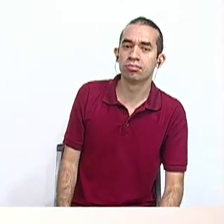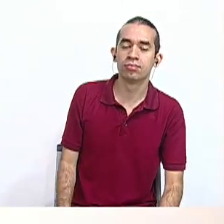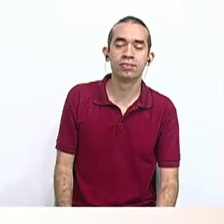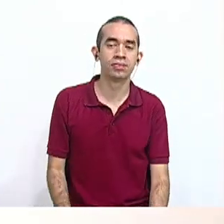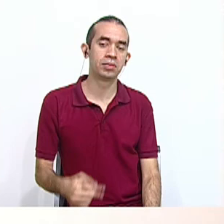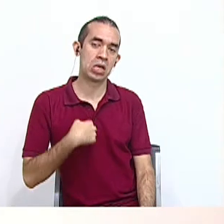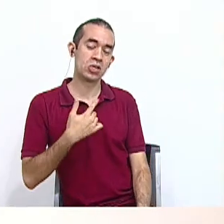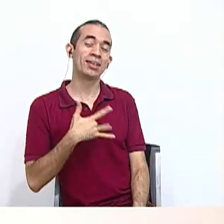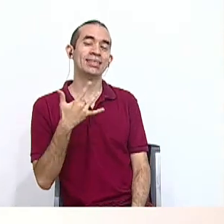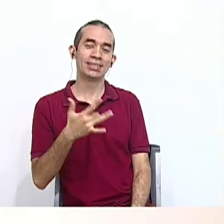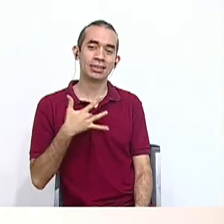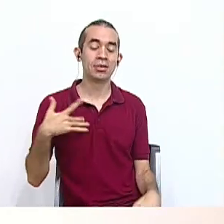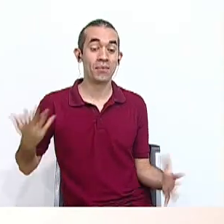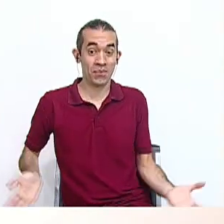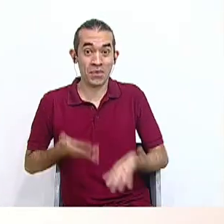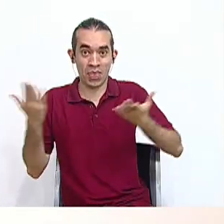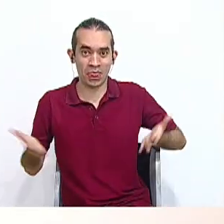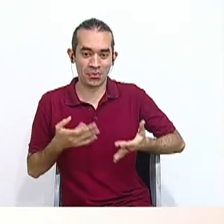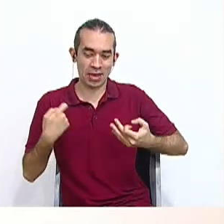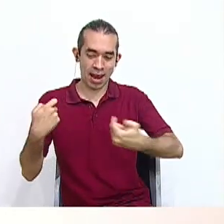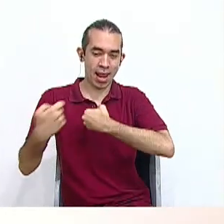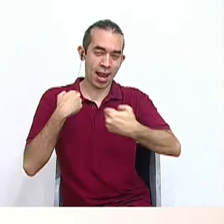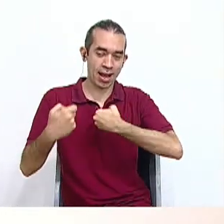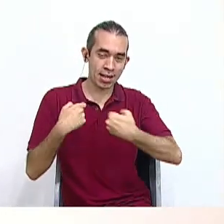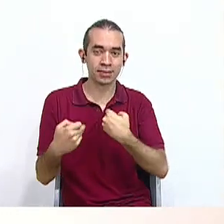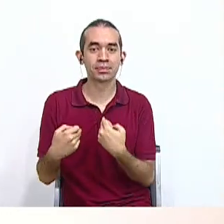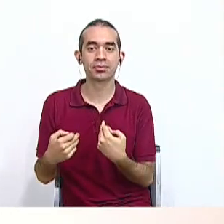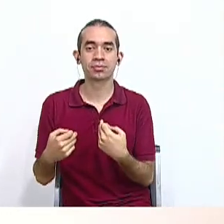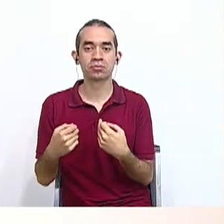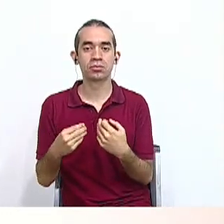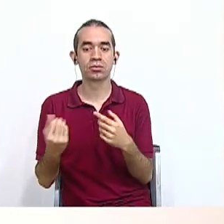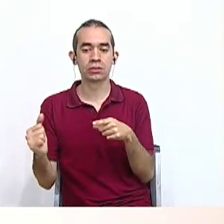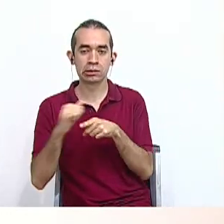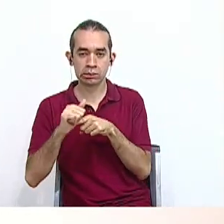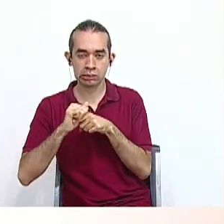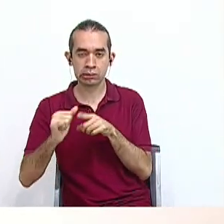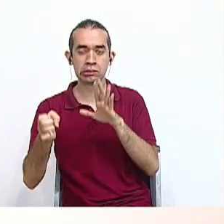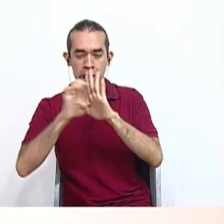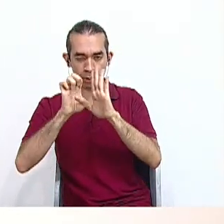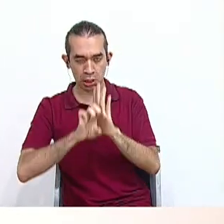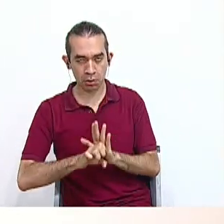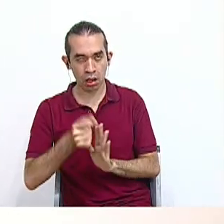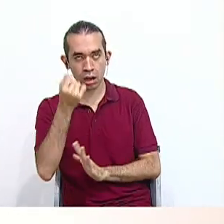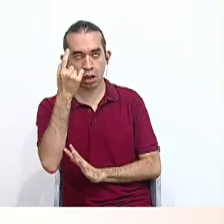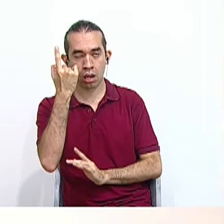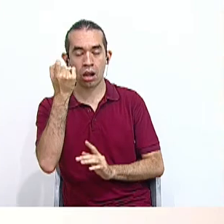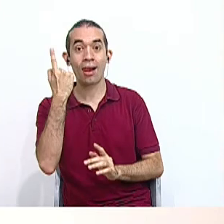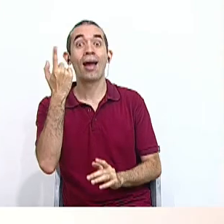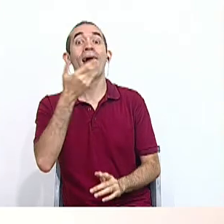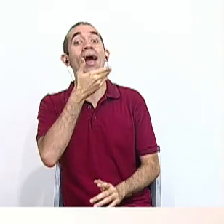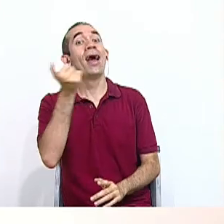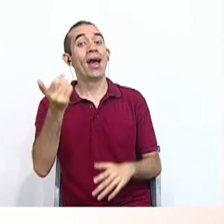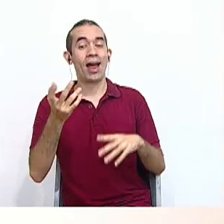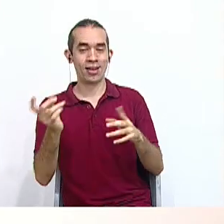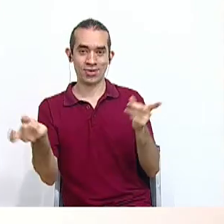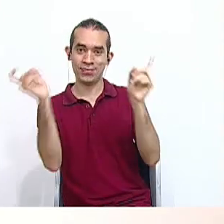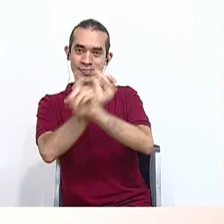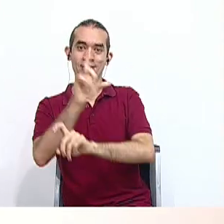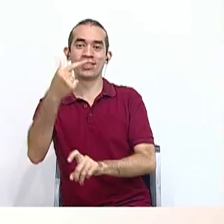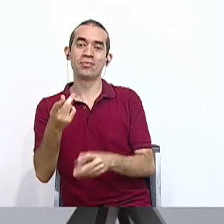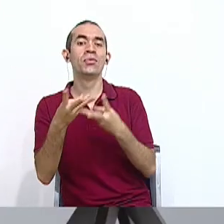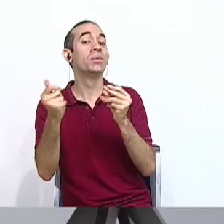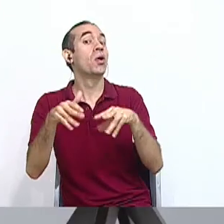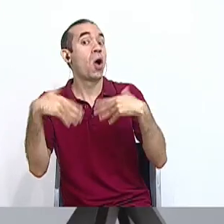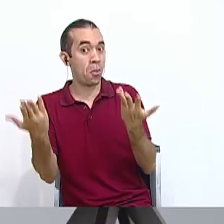Me sentí muy motivada con la explicación y conforme hacíamos más ejemplos, comprendí mejor cómo resolver ecuaciones